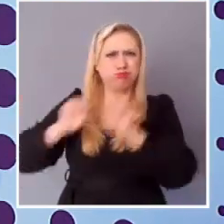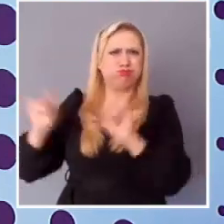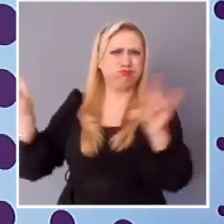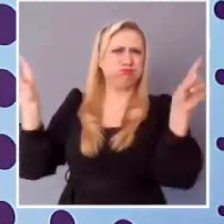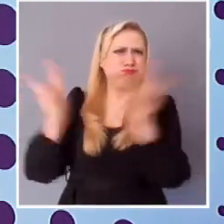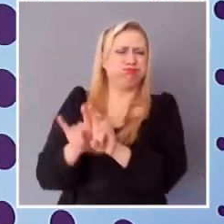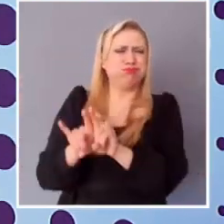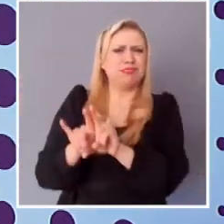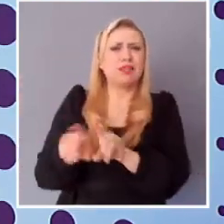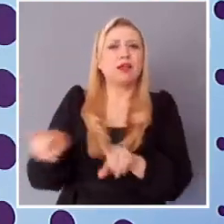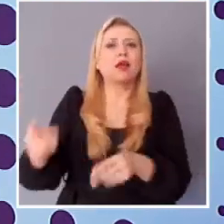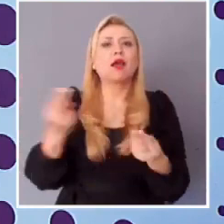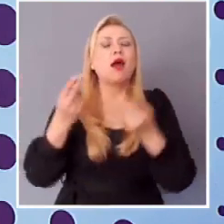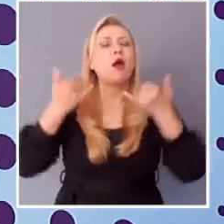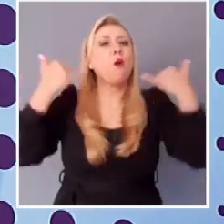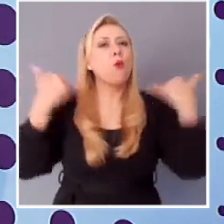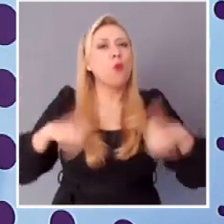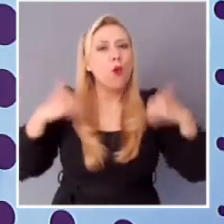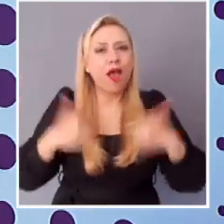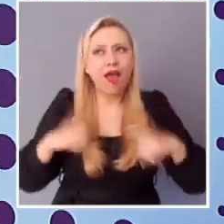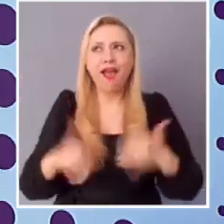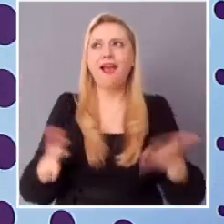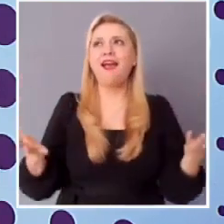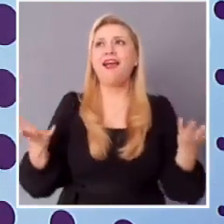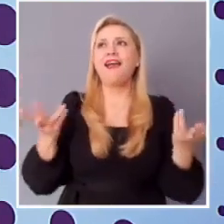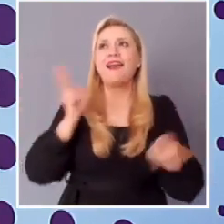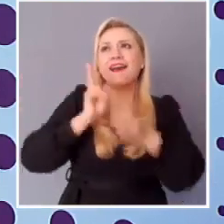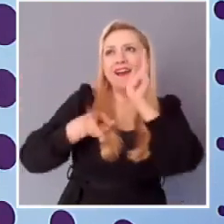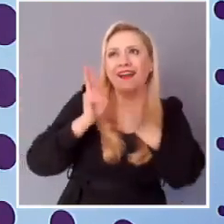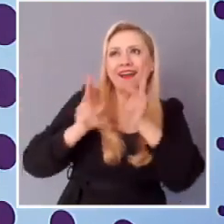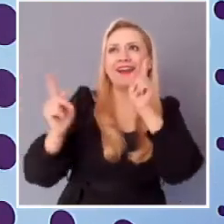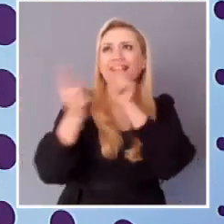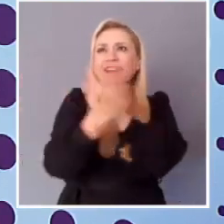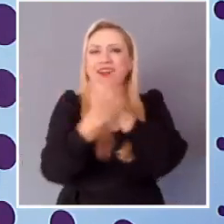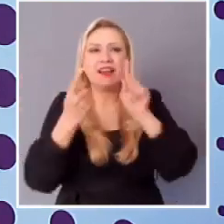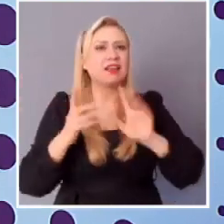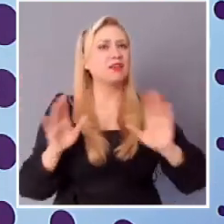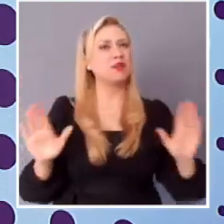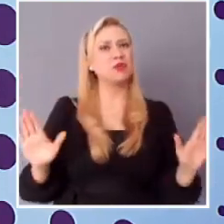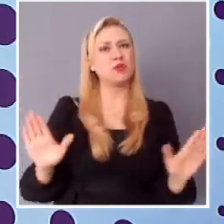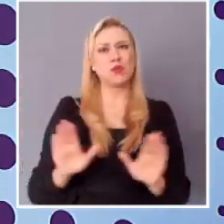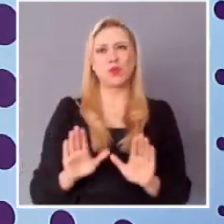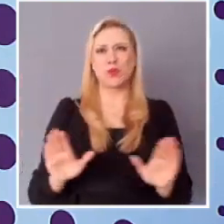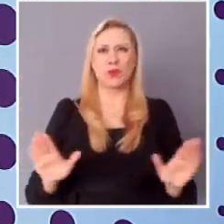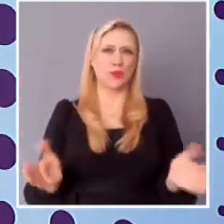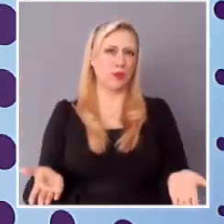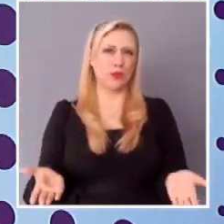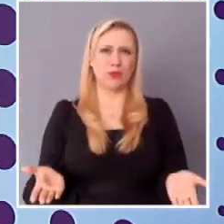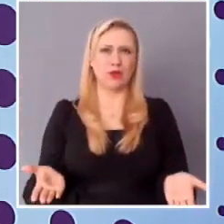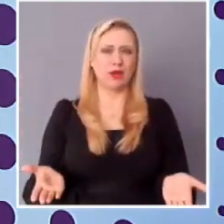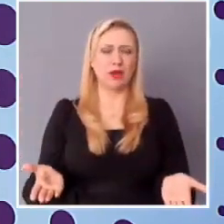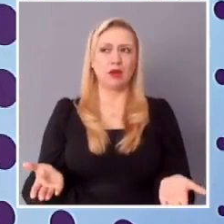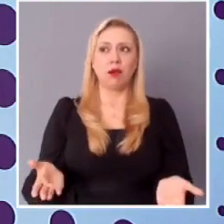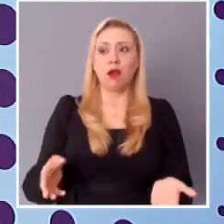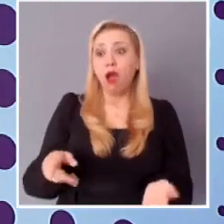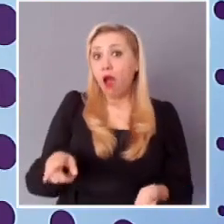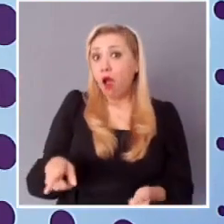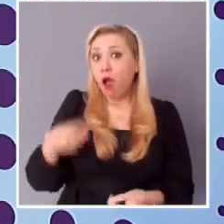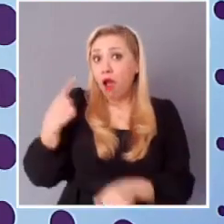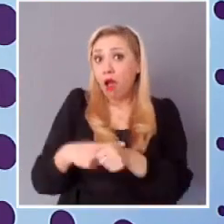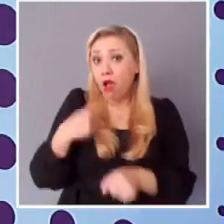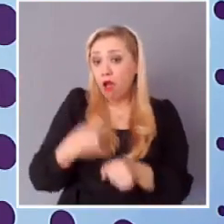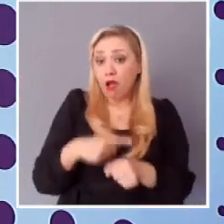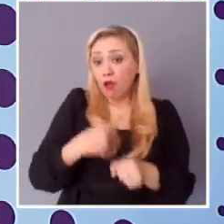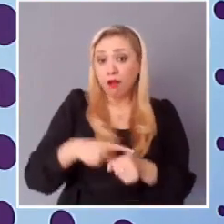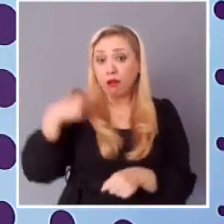Y las respuestas ahora no deben ser la medicalización, no debe ser identificar el diagnóstico, el trastorno mental